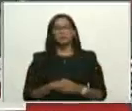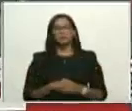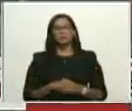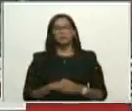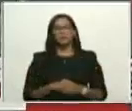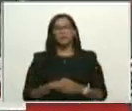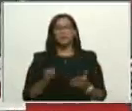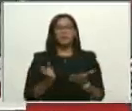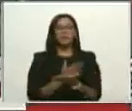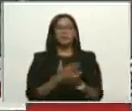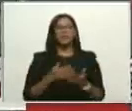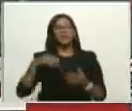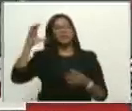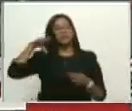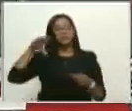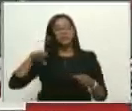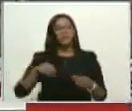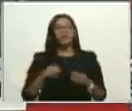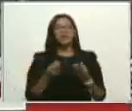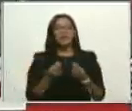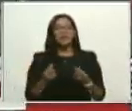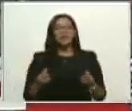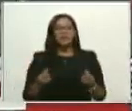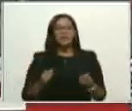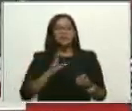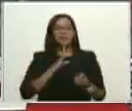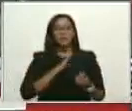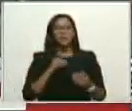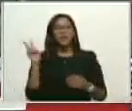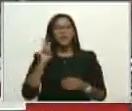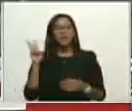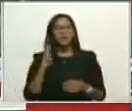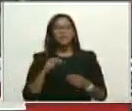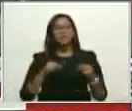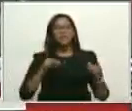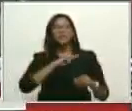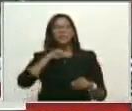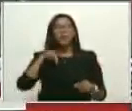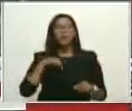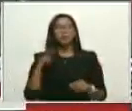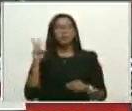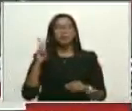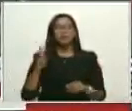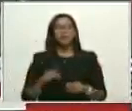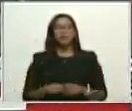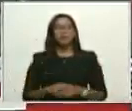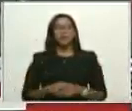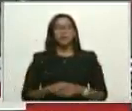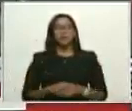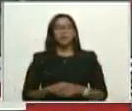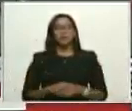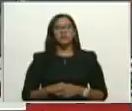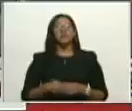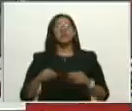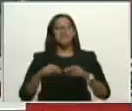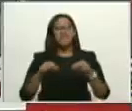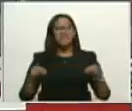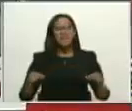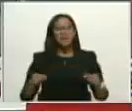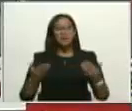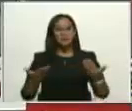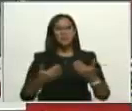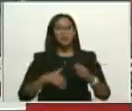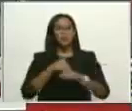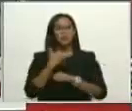lluvia. Es dinero que le pertenece a los venezolanos. Es dinero nuestro, pues, de Venezuela. Y es dinero que vendría con proyectos